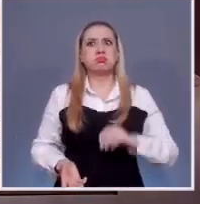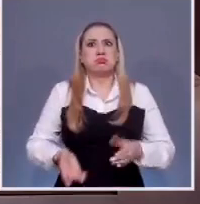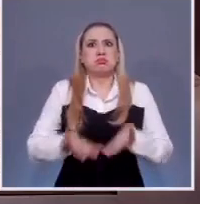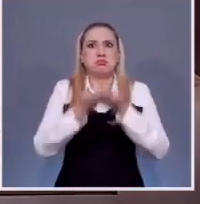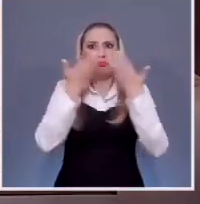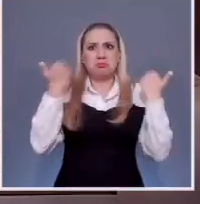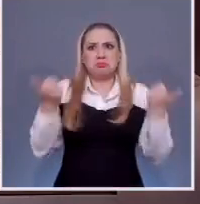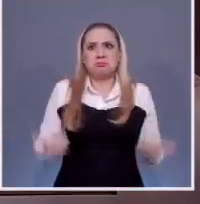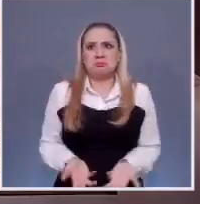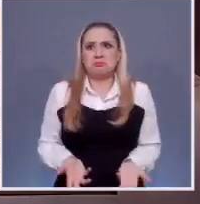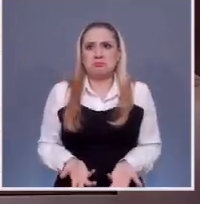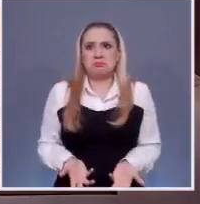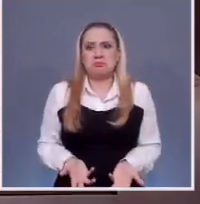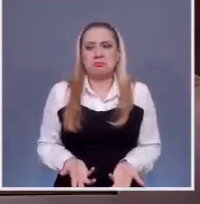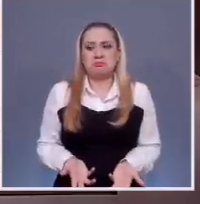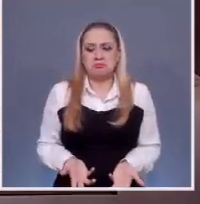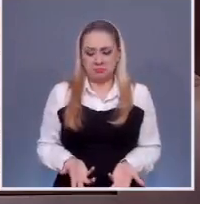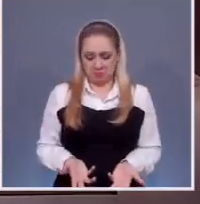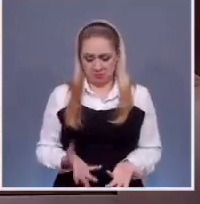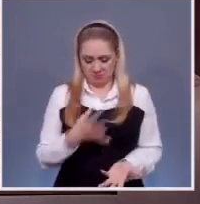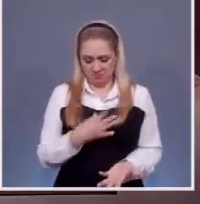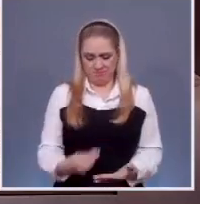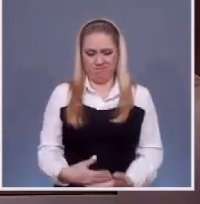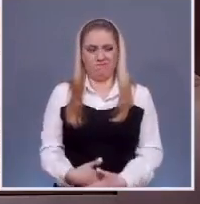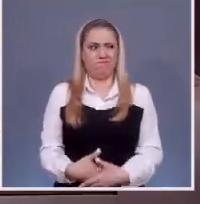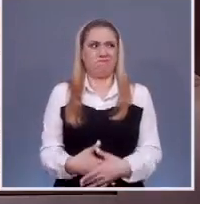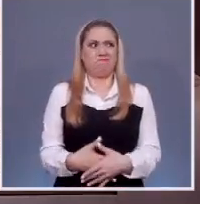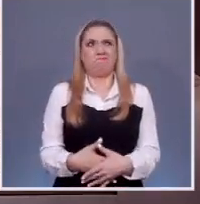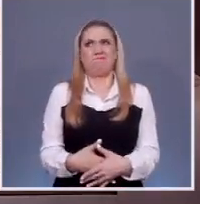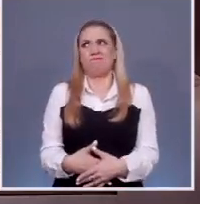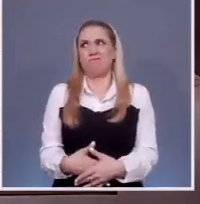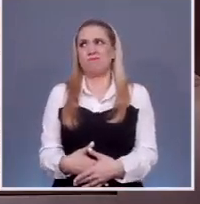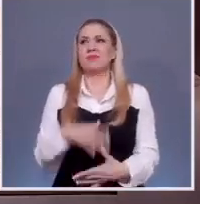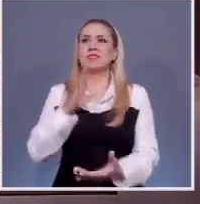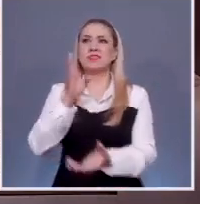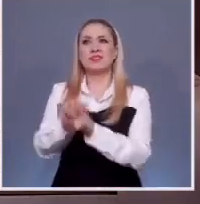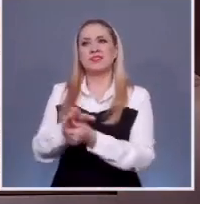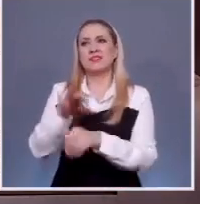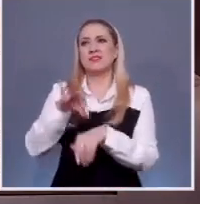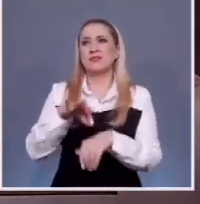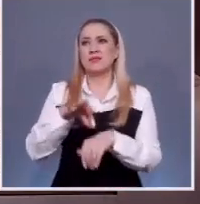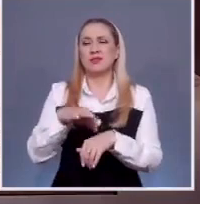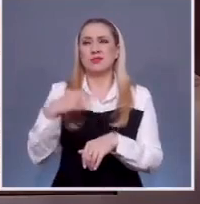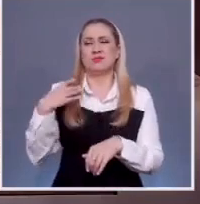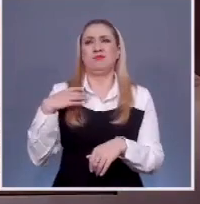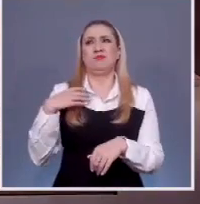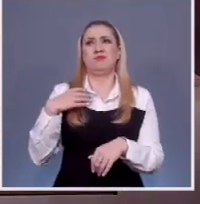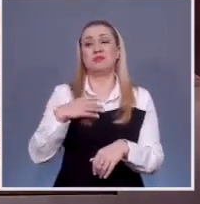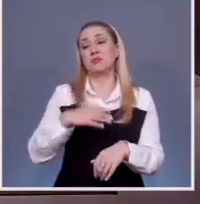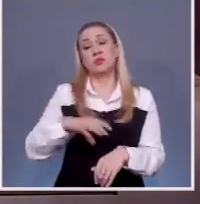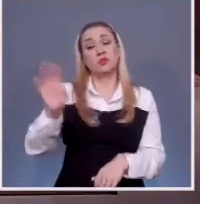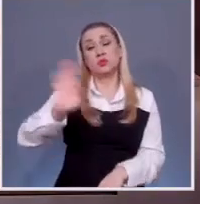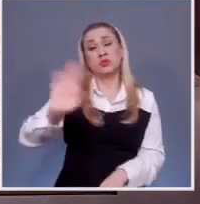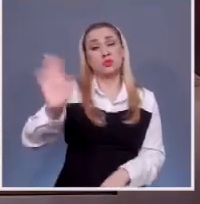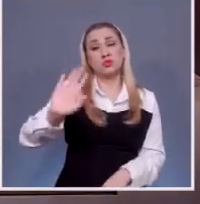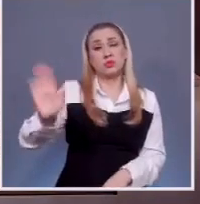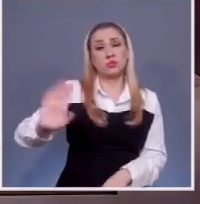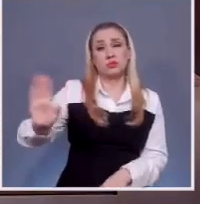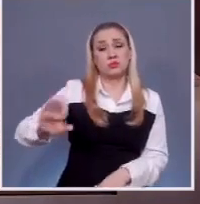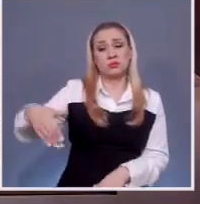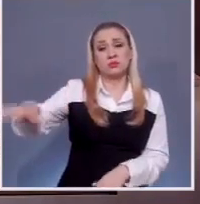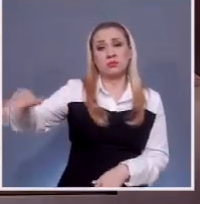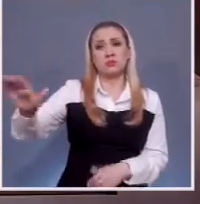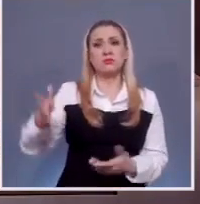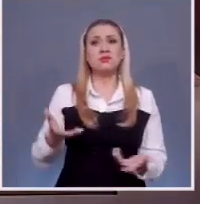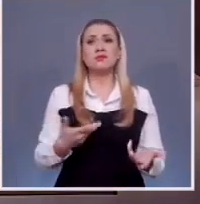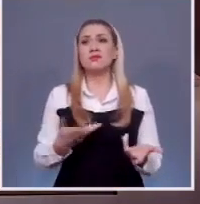quería tener ese embarazo, y luego llega al centro de salud y no la reciben, y no tiene la opción de a dónde quiero ir o dónde